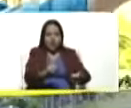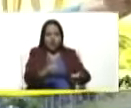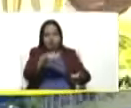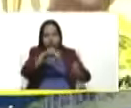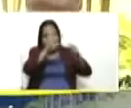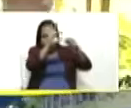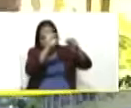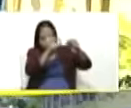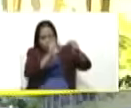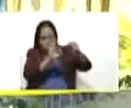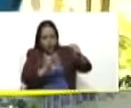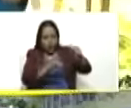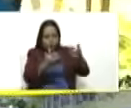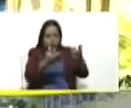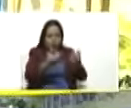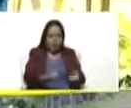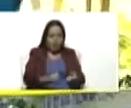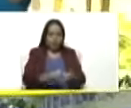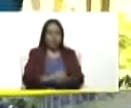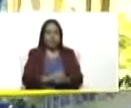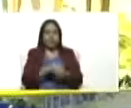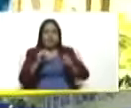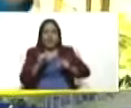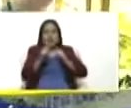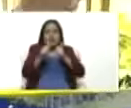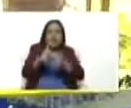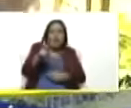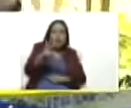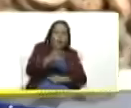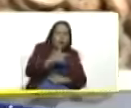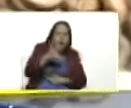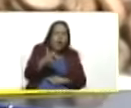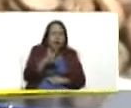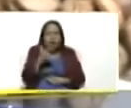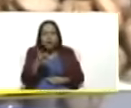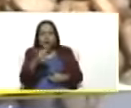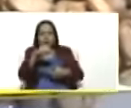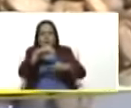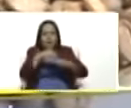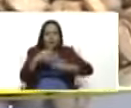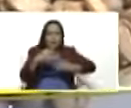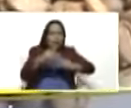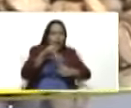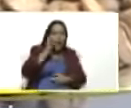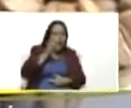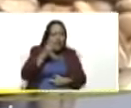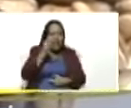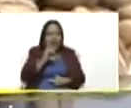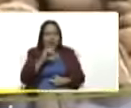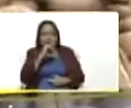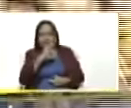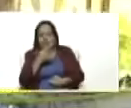pues después que lo cosechan. Y donde empiezan a buscarle la estructura al café para que atrape sus aromas, los